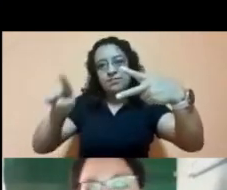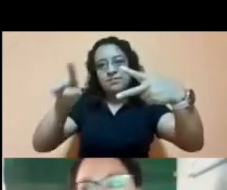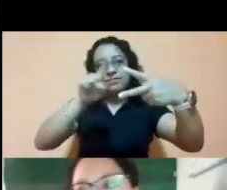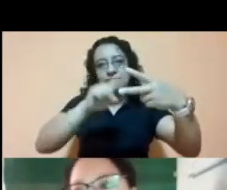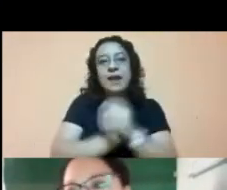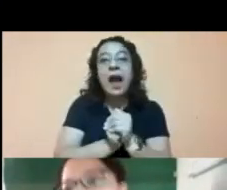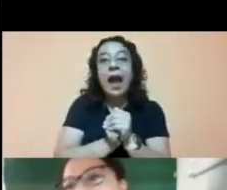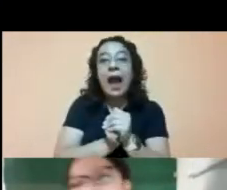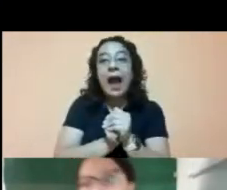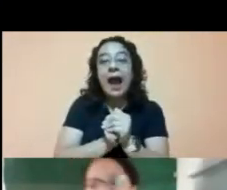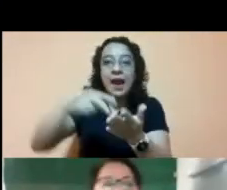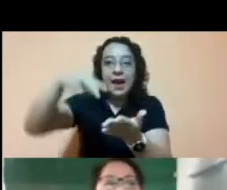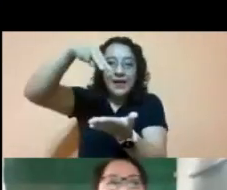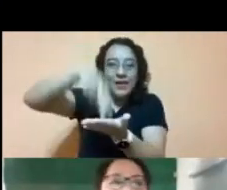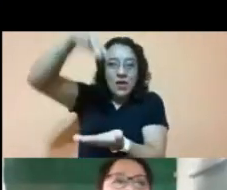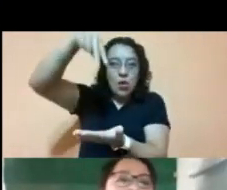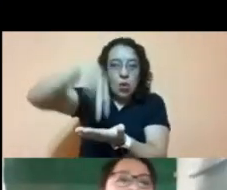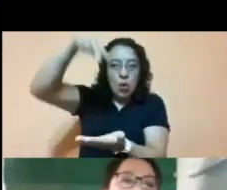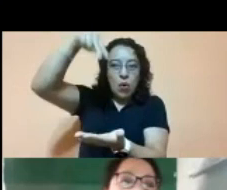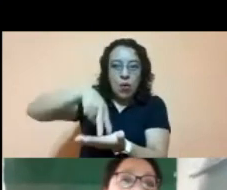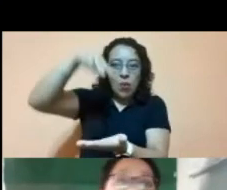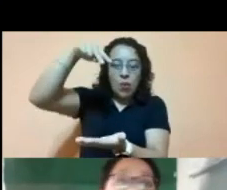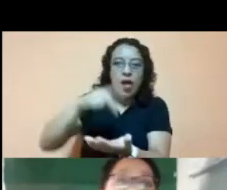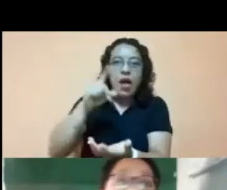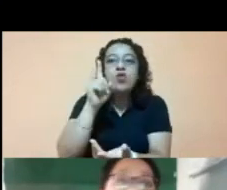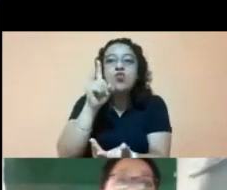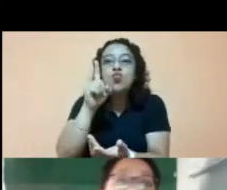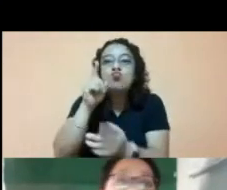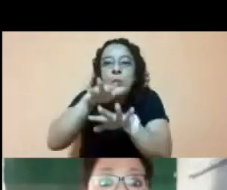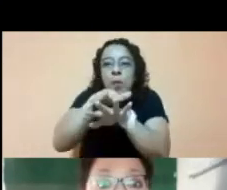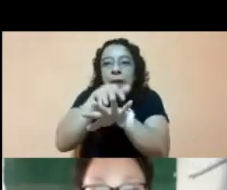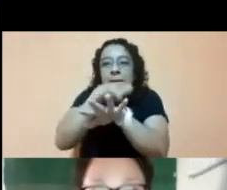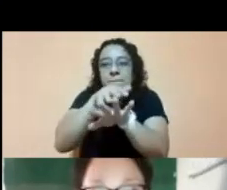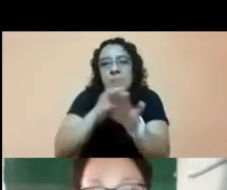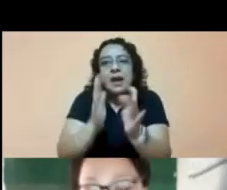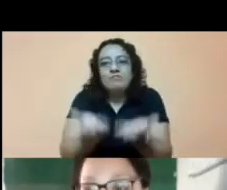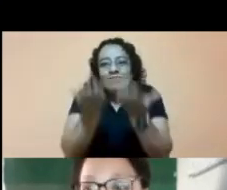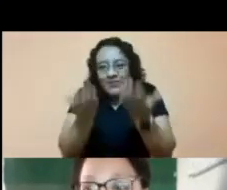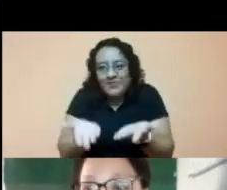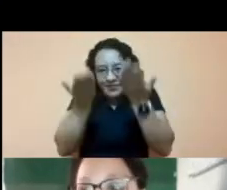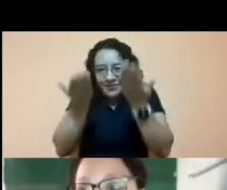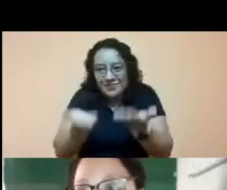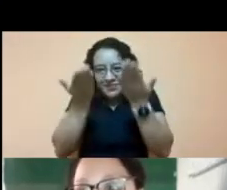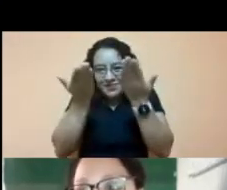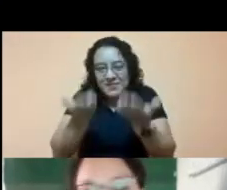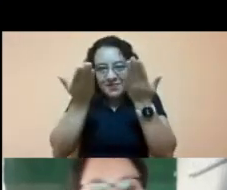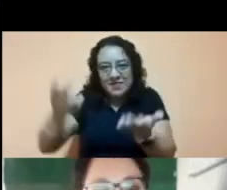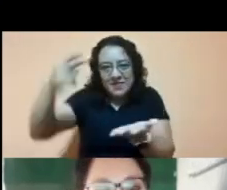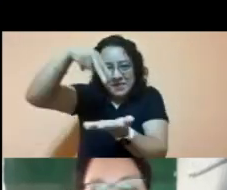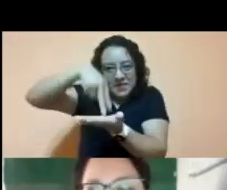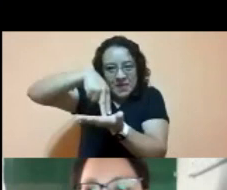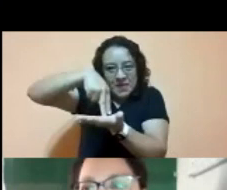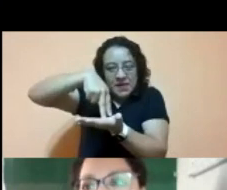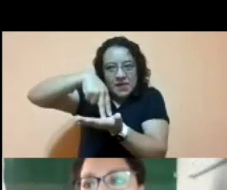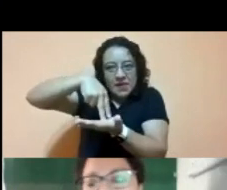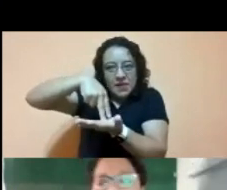Muy bien, a ver, vamos a pedirles entonces que todos se pongan de pie y vamos a saltar